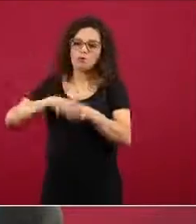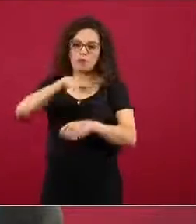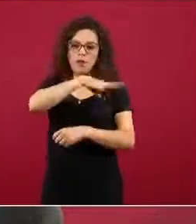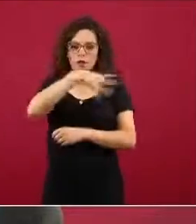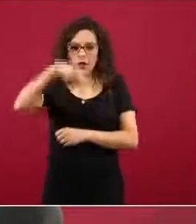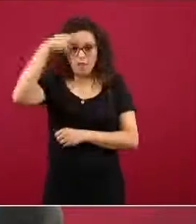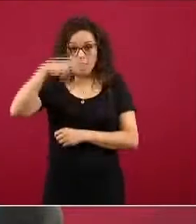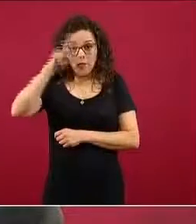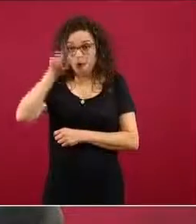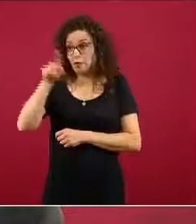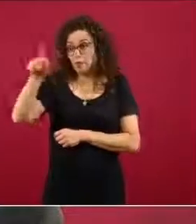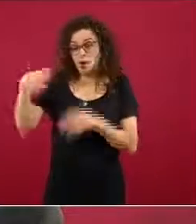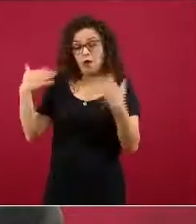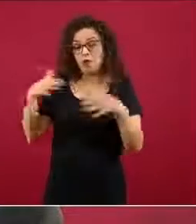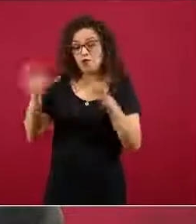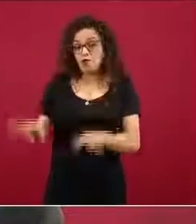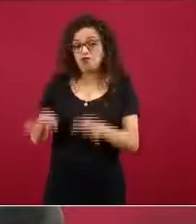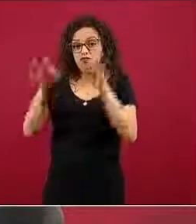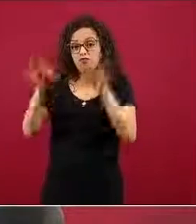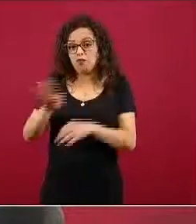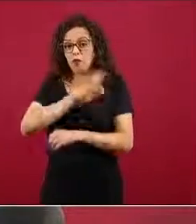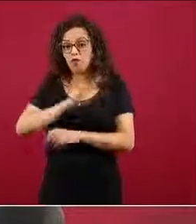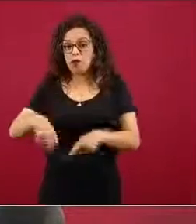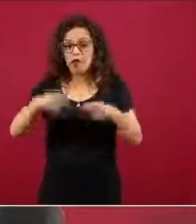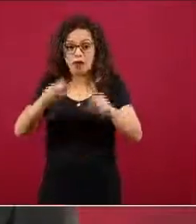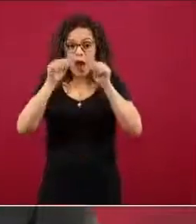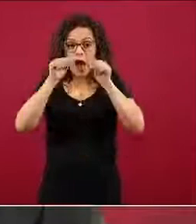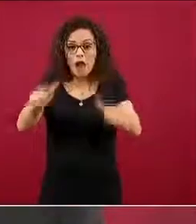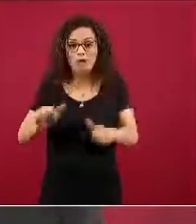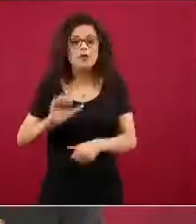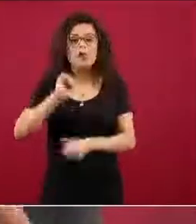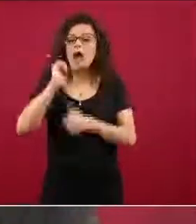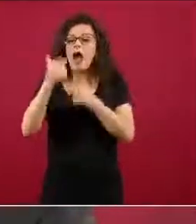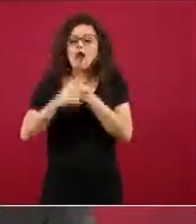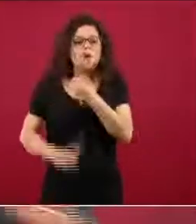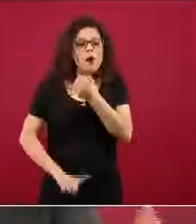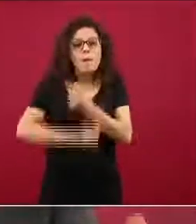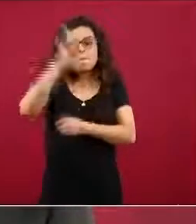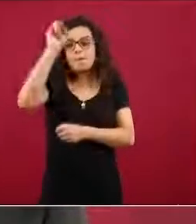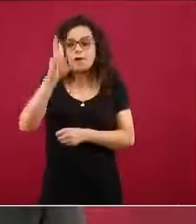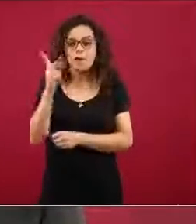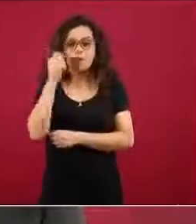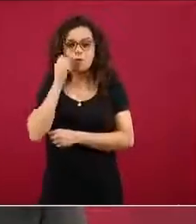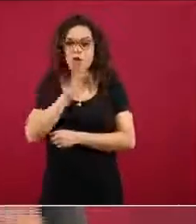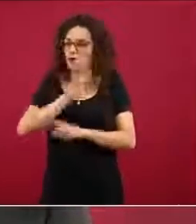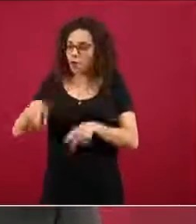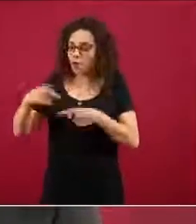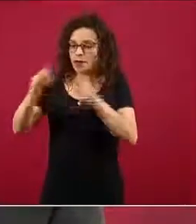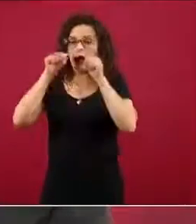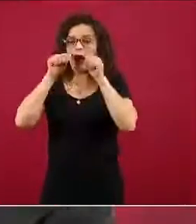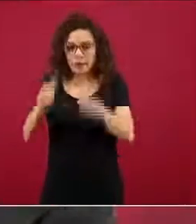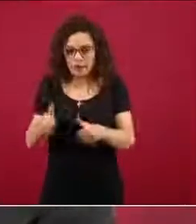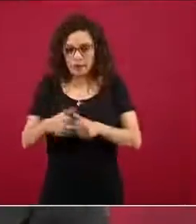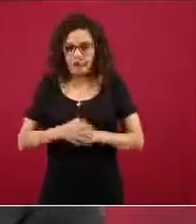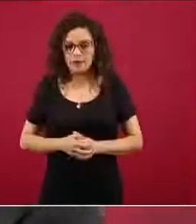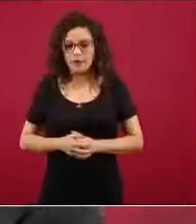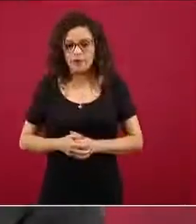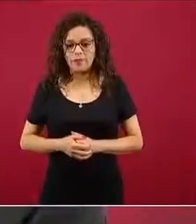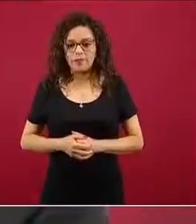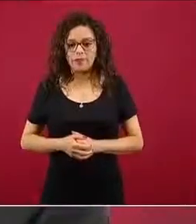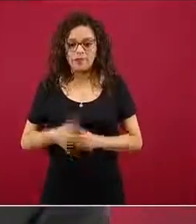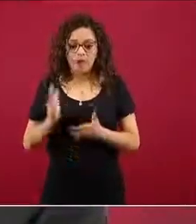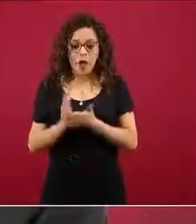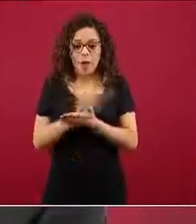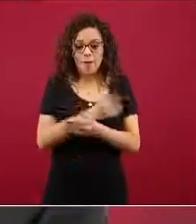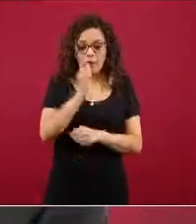competencia, total capacidad para atender cualquier reacción secundaria. El propio disposición del operativo incluye, además de la unidad